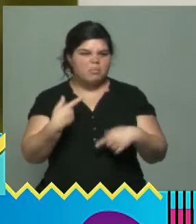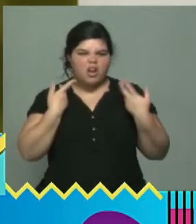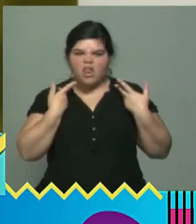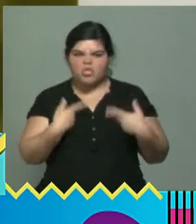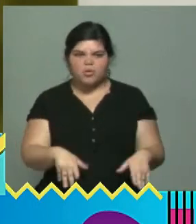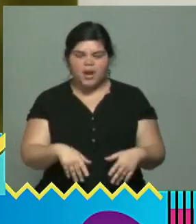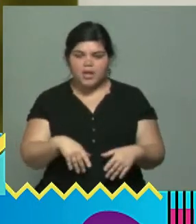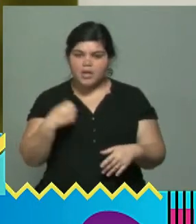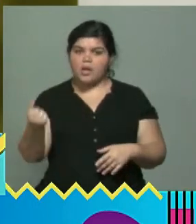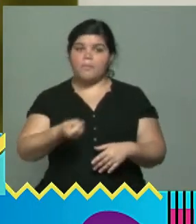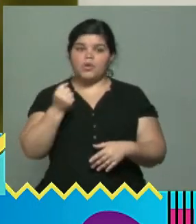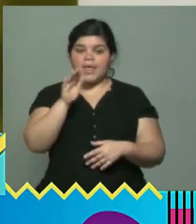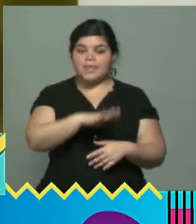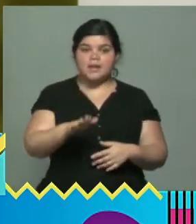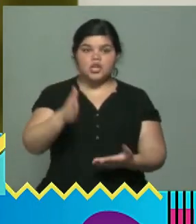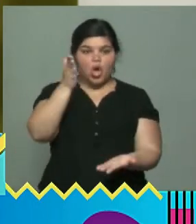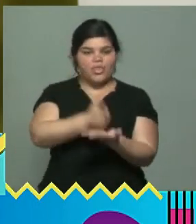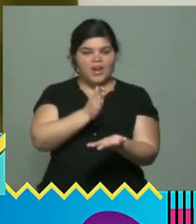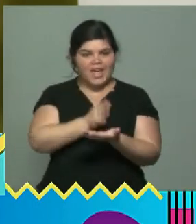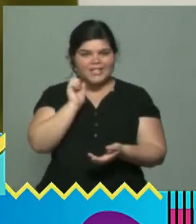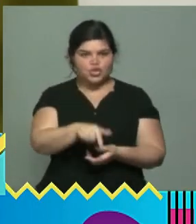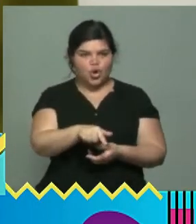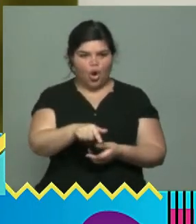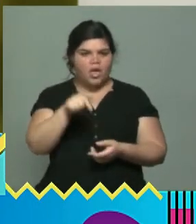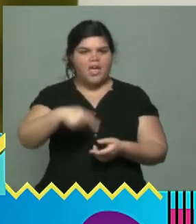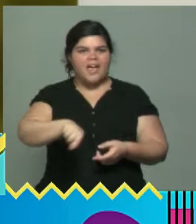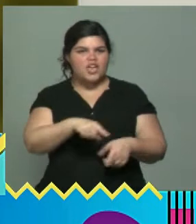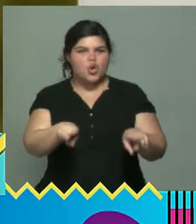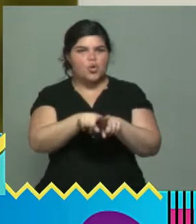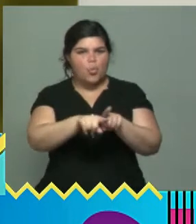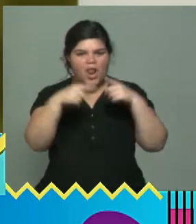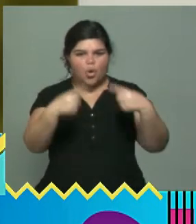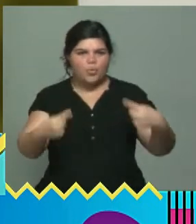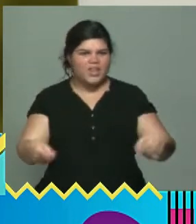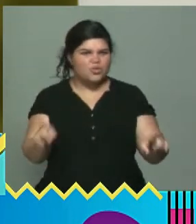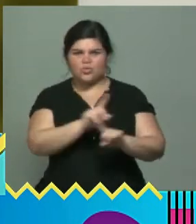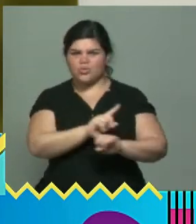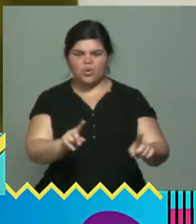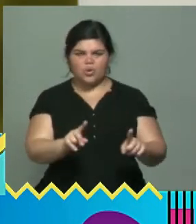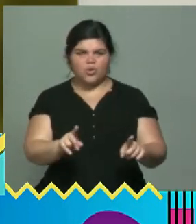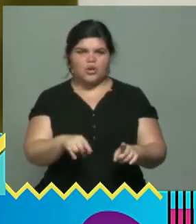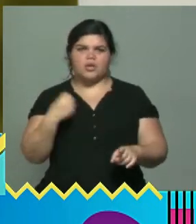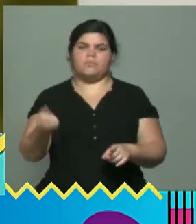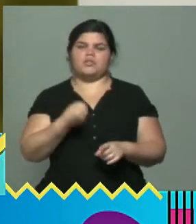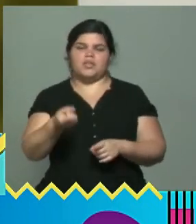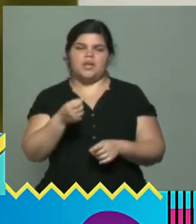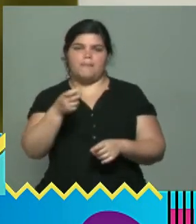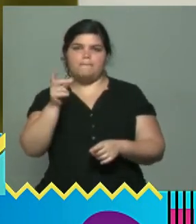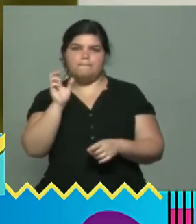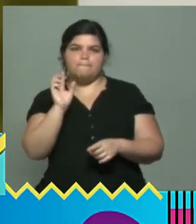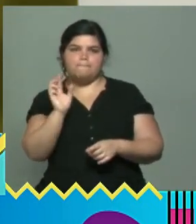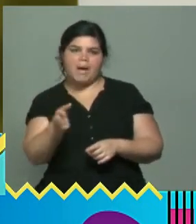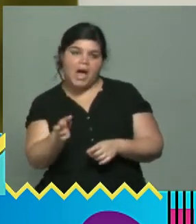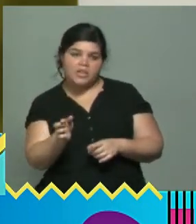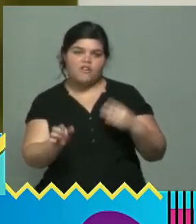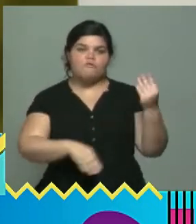como sujetos de derecho y que dejen de ser objeto en todas las situaciones cotidianas por ahí en las que como padres y como familiares en